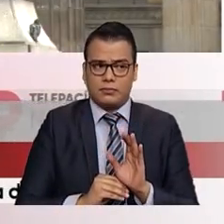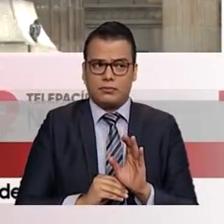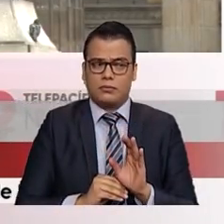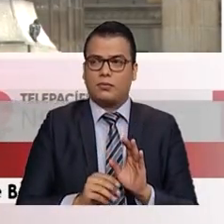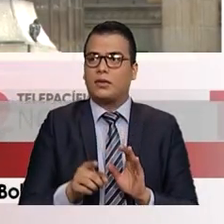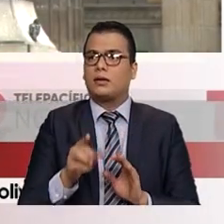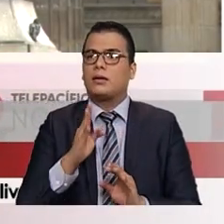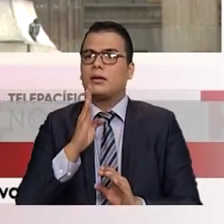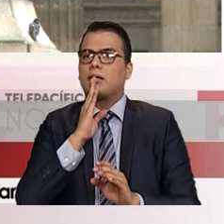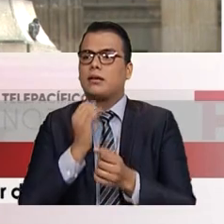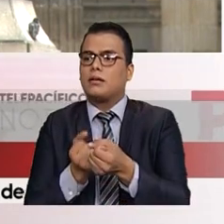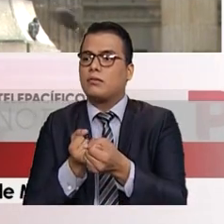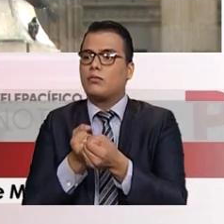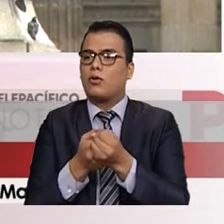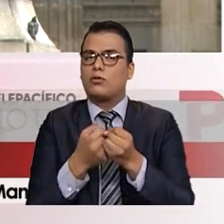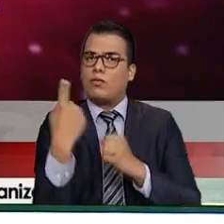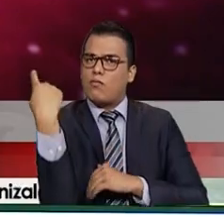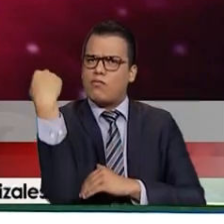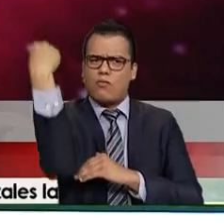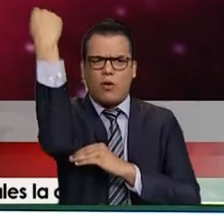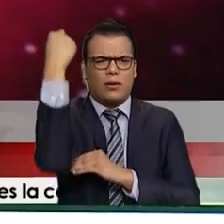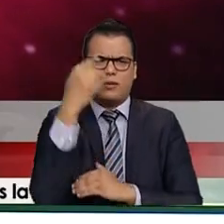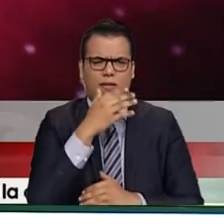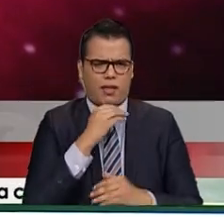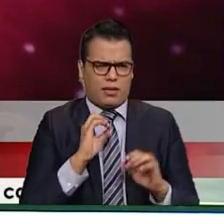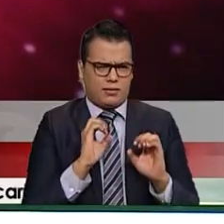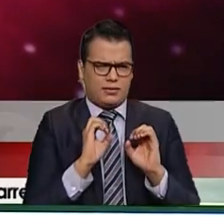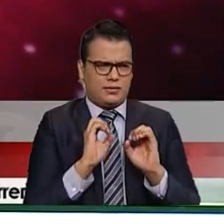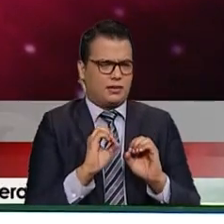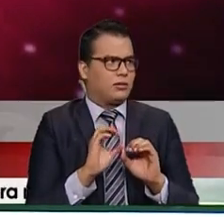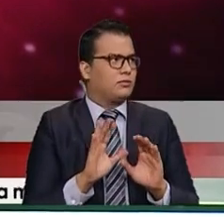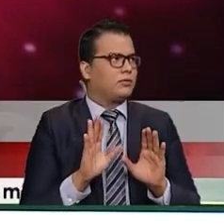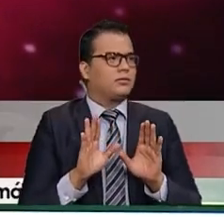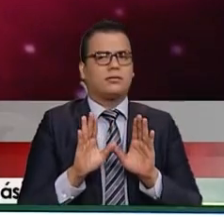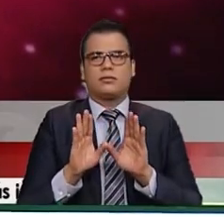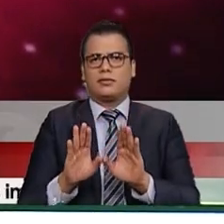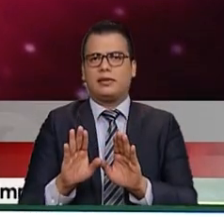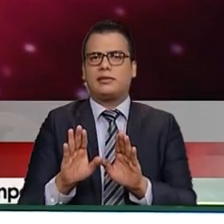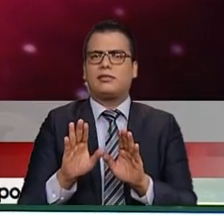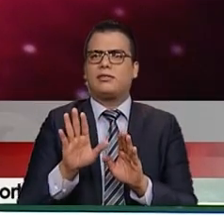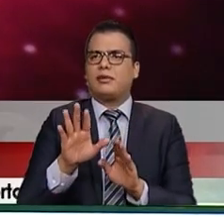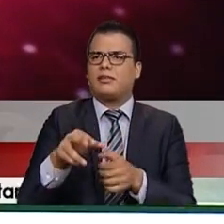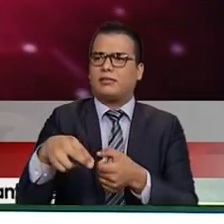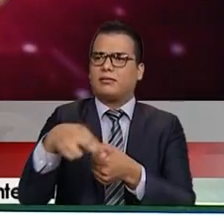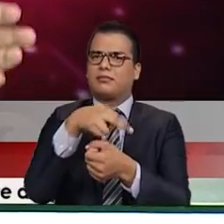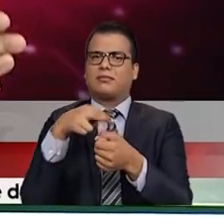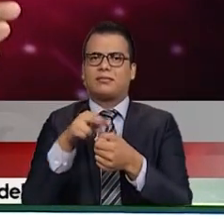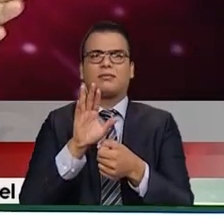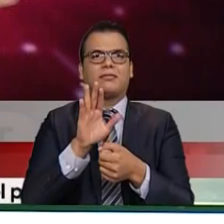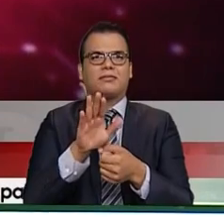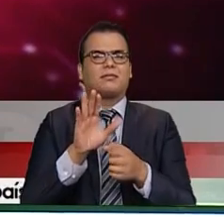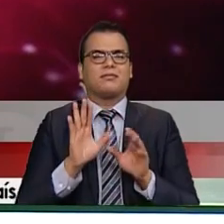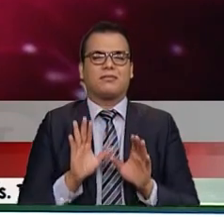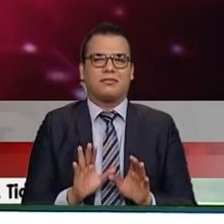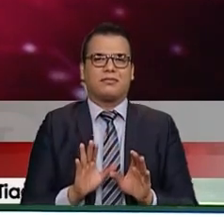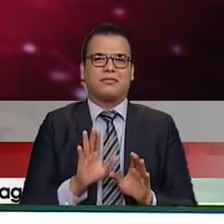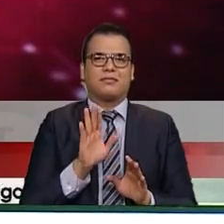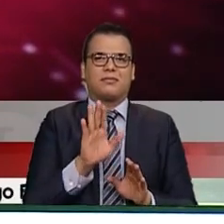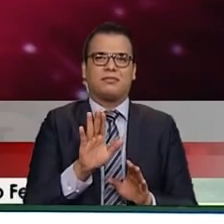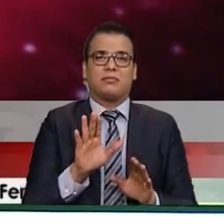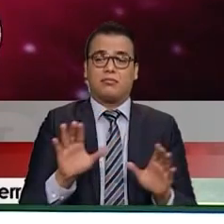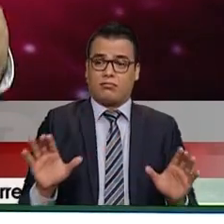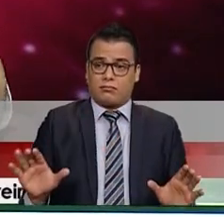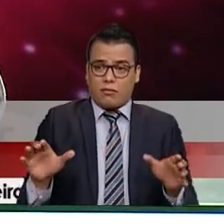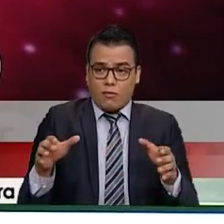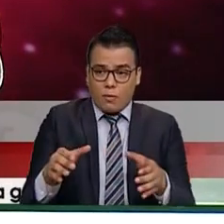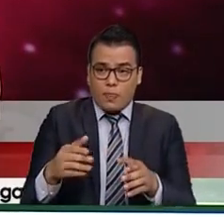sin acuerdos políticos el tema de la región en sur occidente sobre todo ya del gabinete ya el presidente esa posición